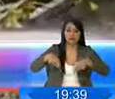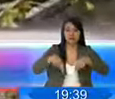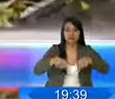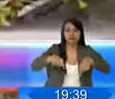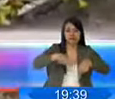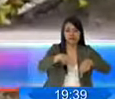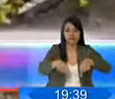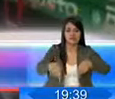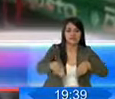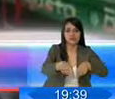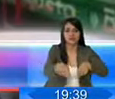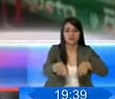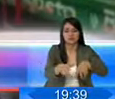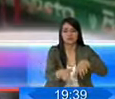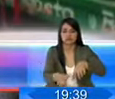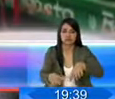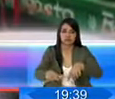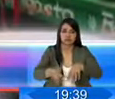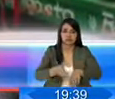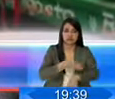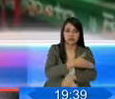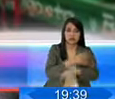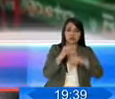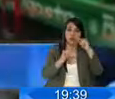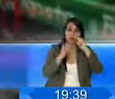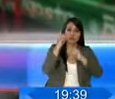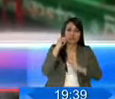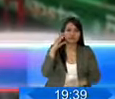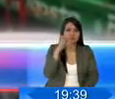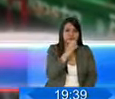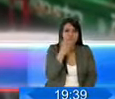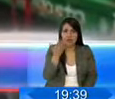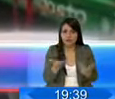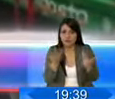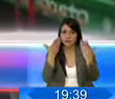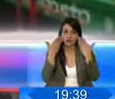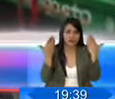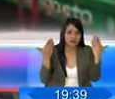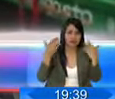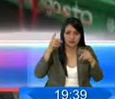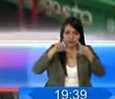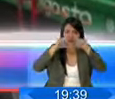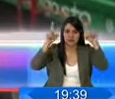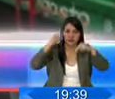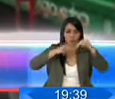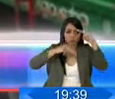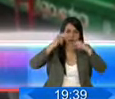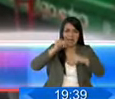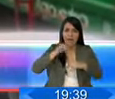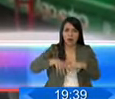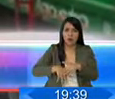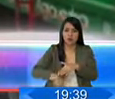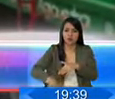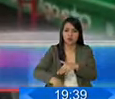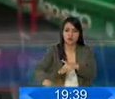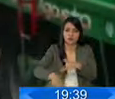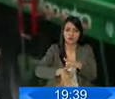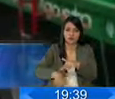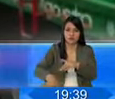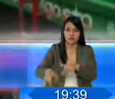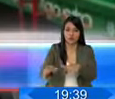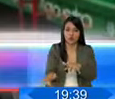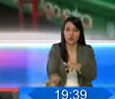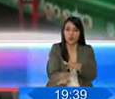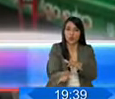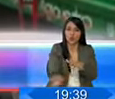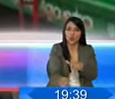la carretera. Cuando construyeron, por eso le digo que no se dieron cuenta, creo que los contratistas, sobre las vertientes de agua que hay aquí en este sector, y no